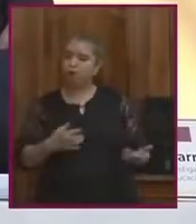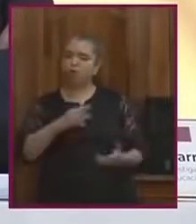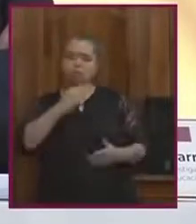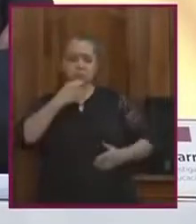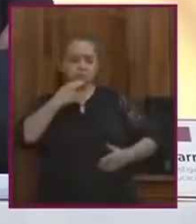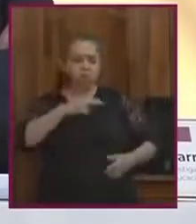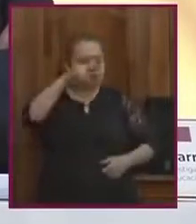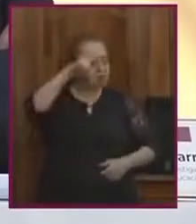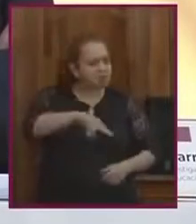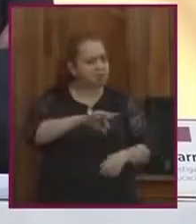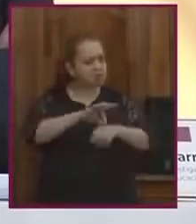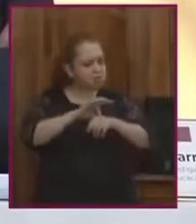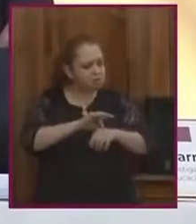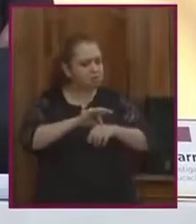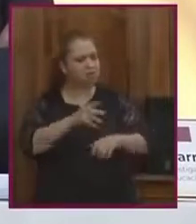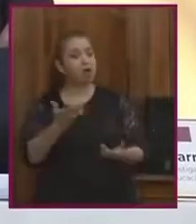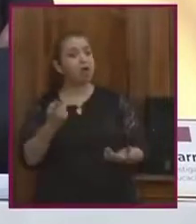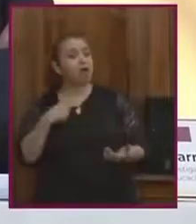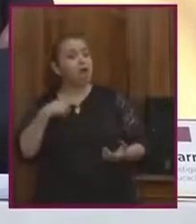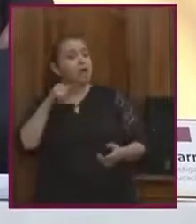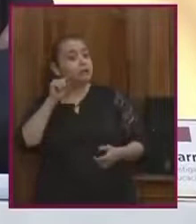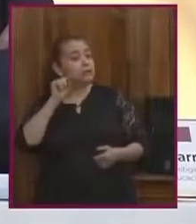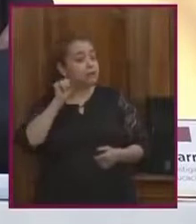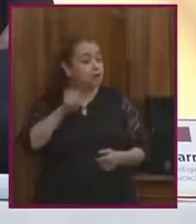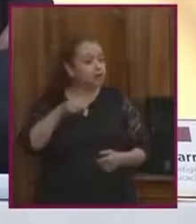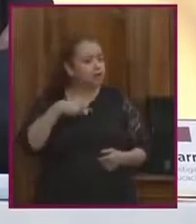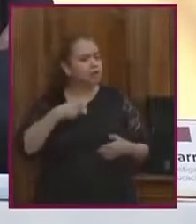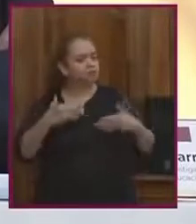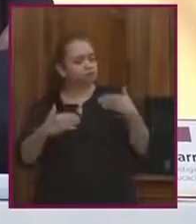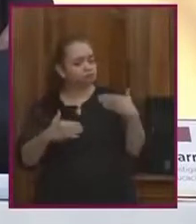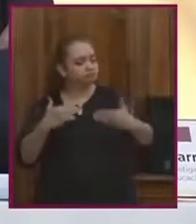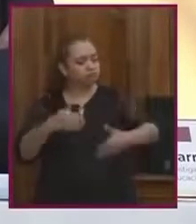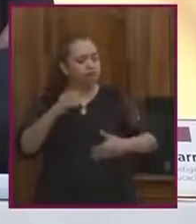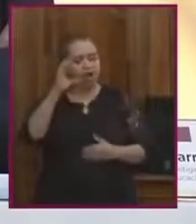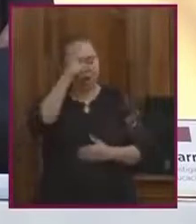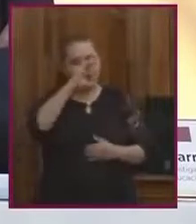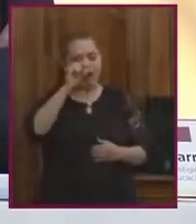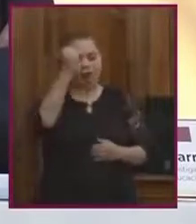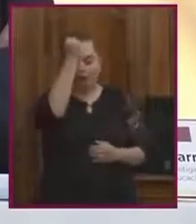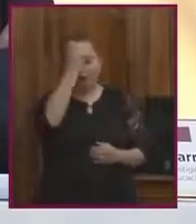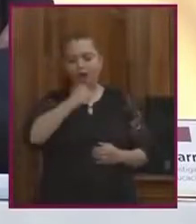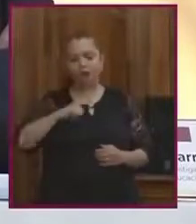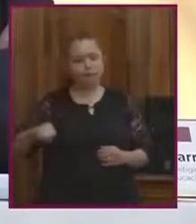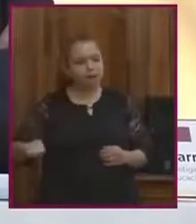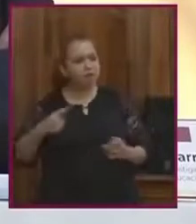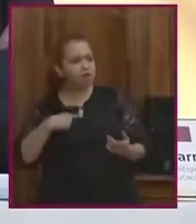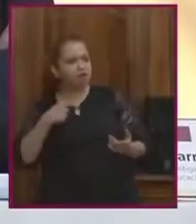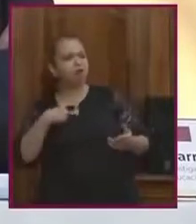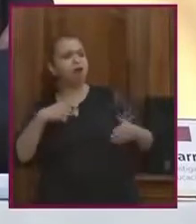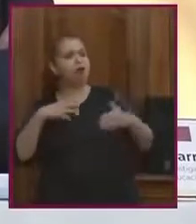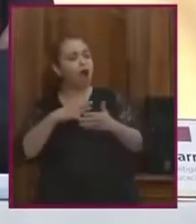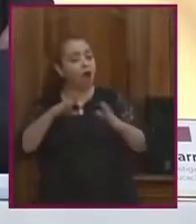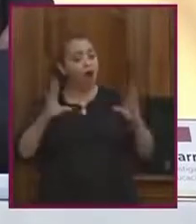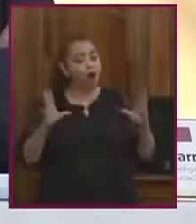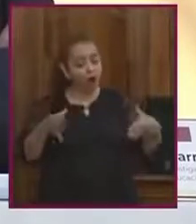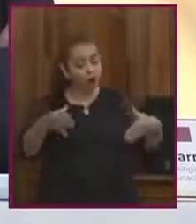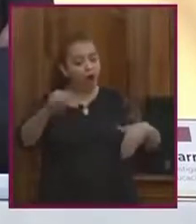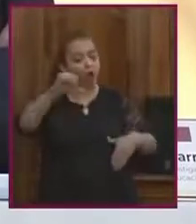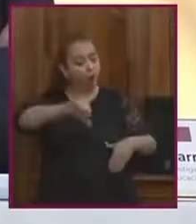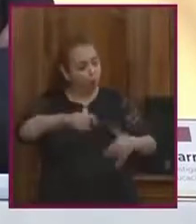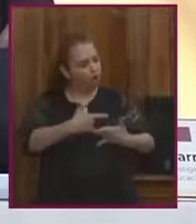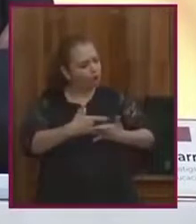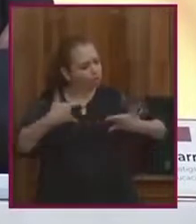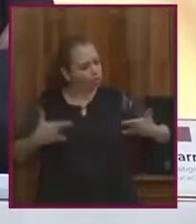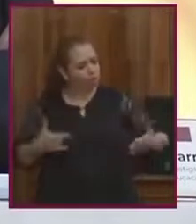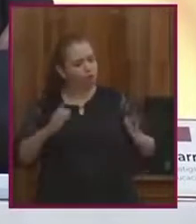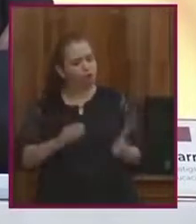están teniendo la capacidad de sortear muchas situaciones que se viven en el contexto y que tienen que enfrentarlas,